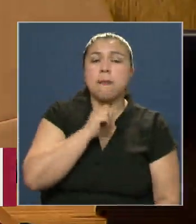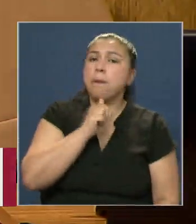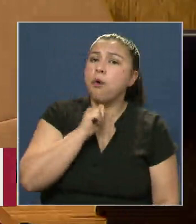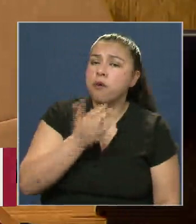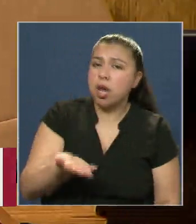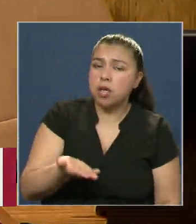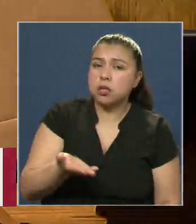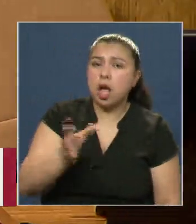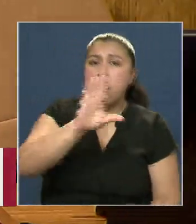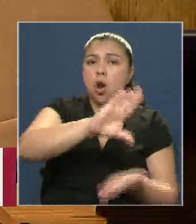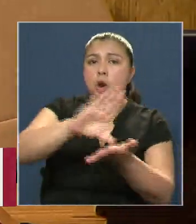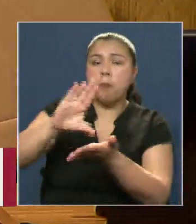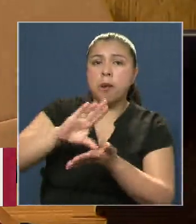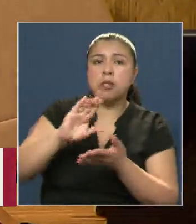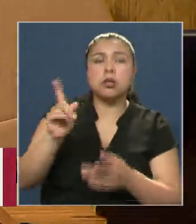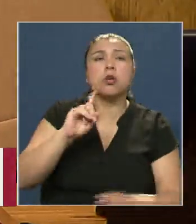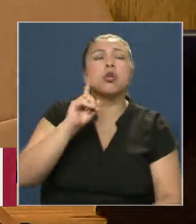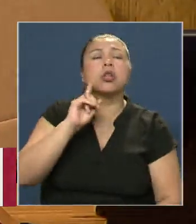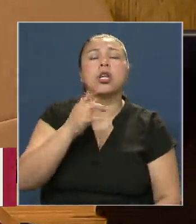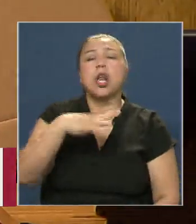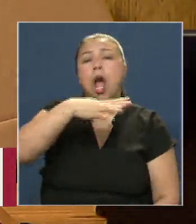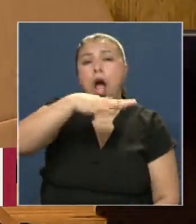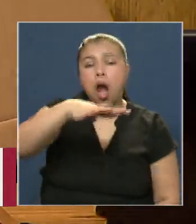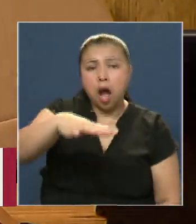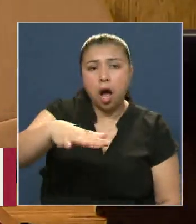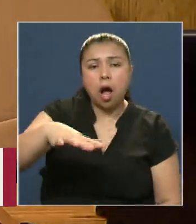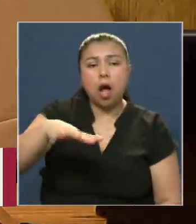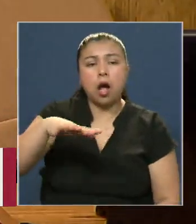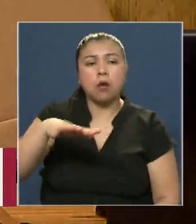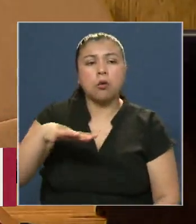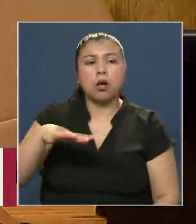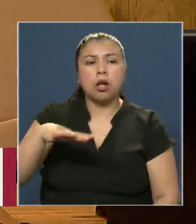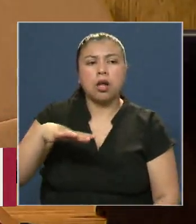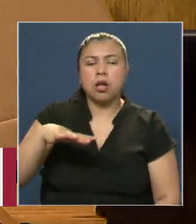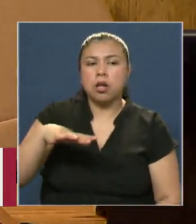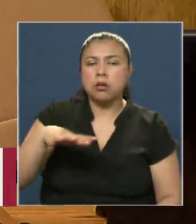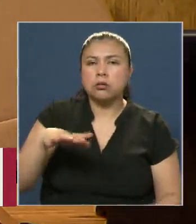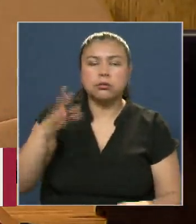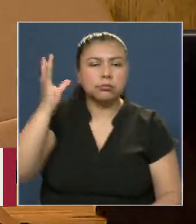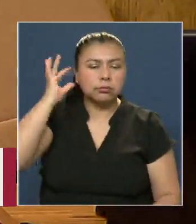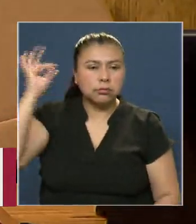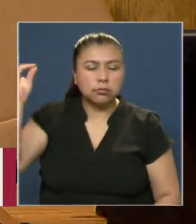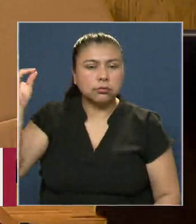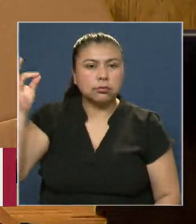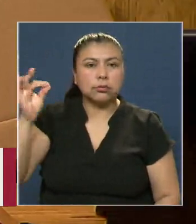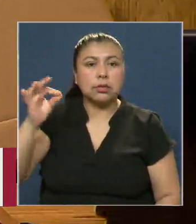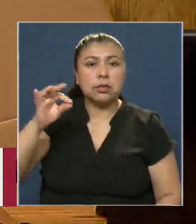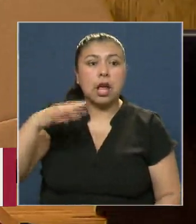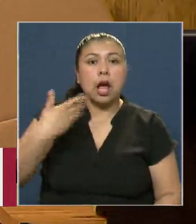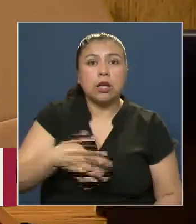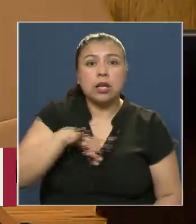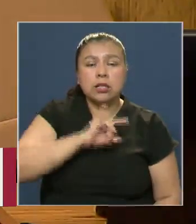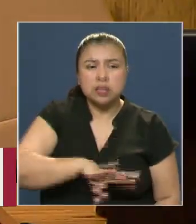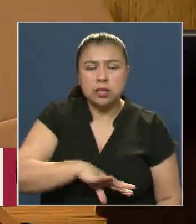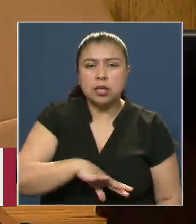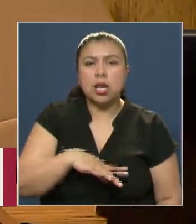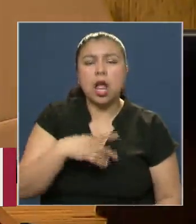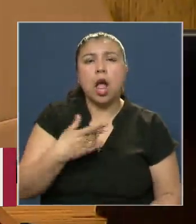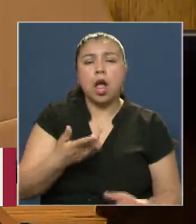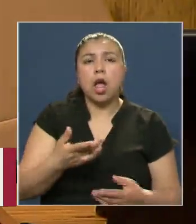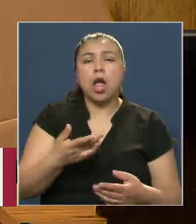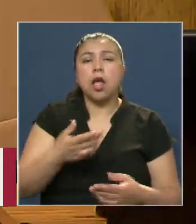Los países que no tienen agua son los países que tienen estatizada el agua en Latinoamérica. En Chile hoy día el agua es privada gracias al presidente